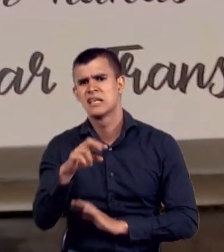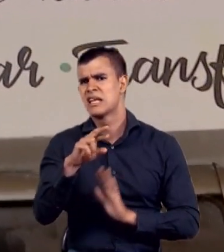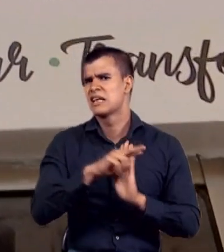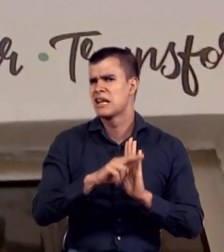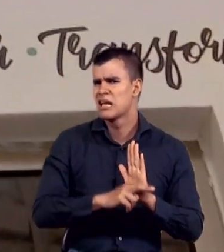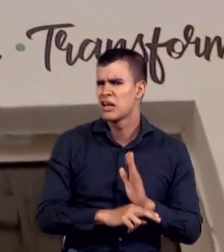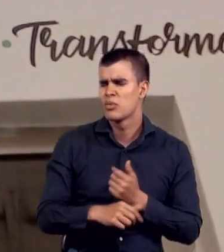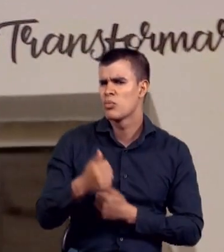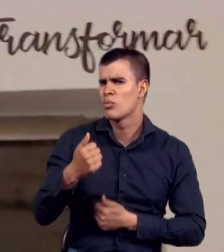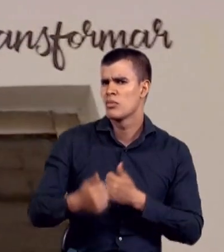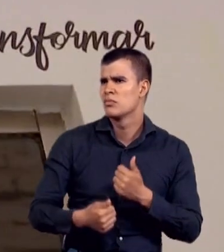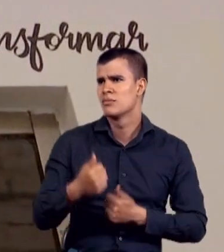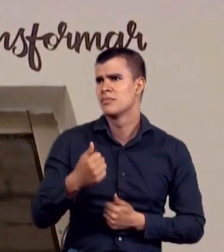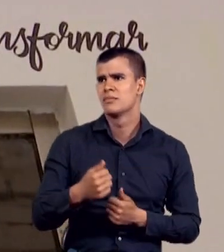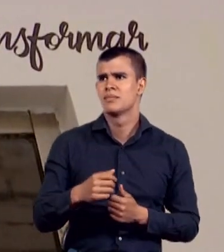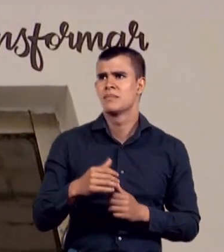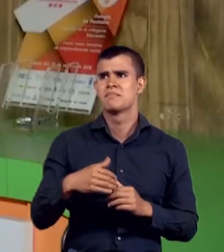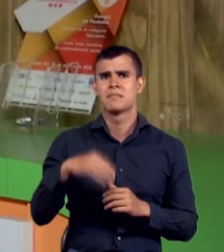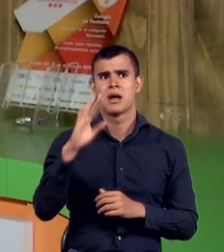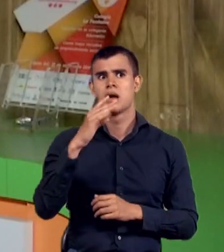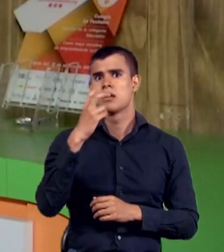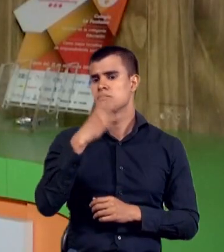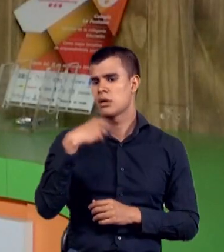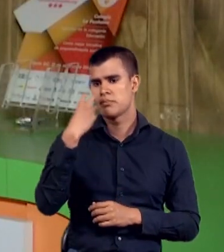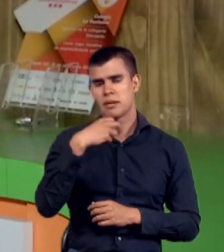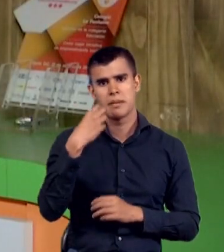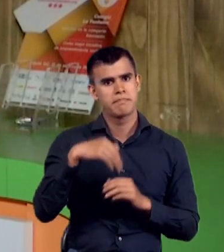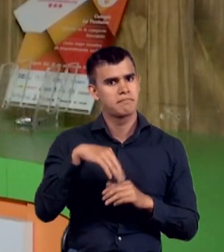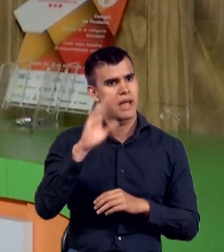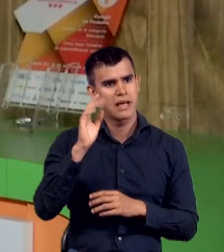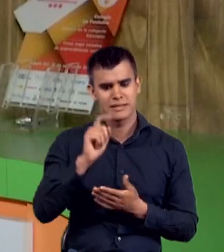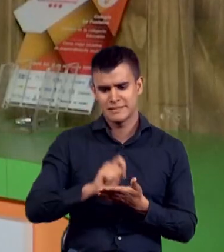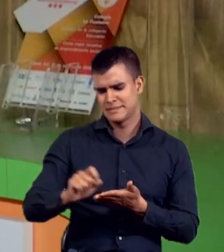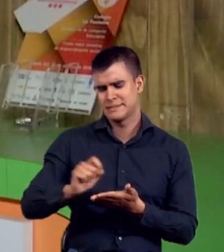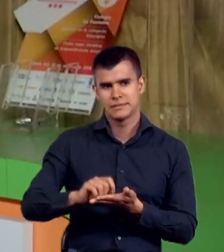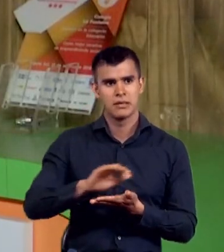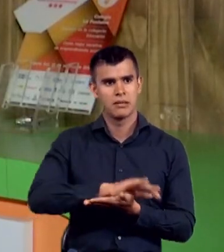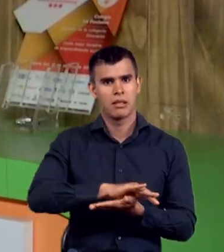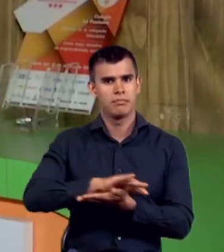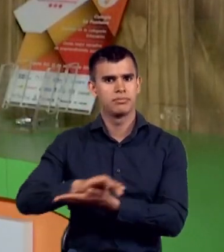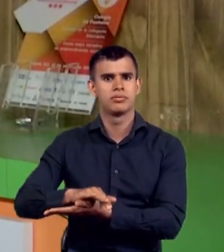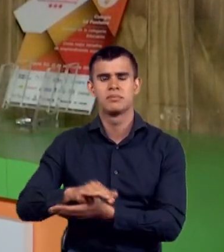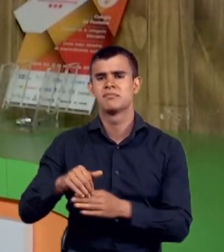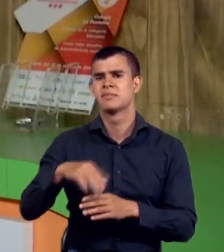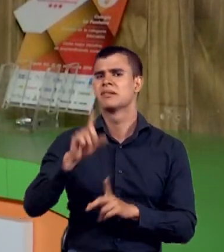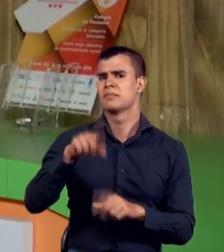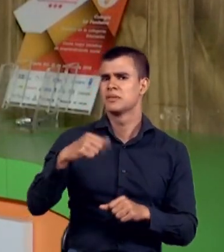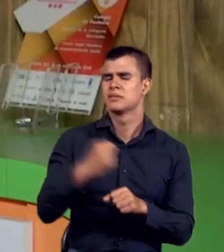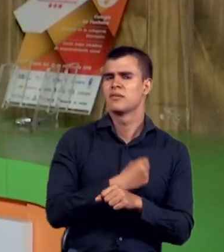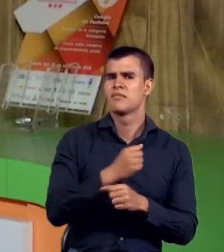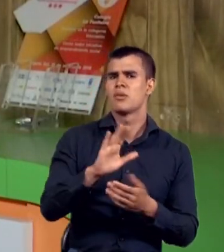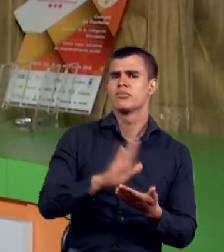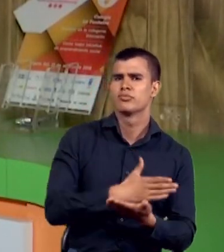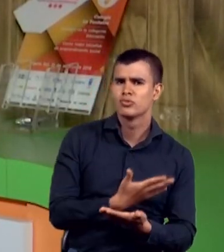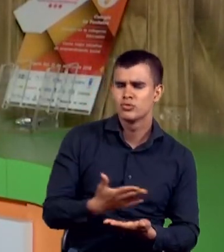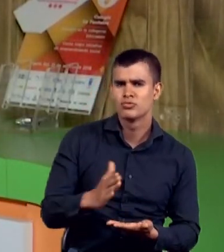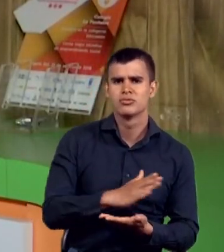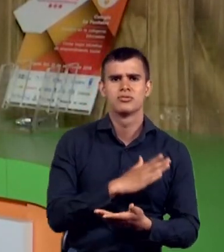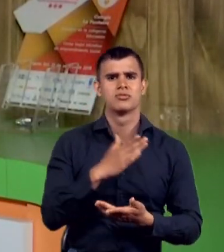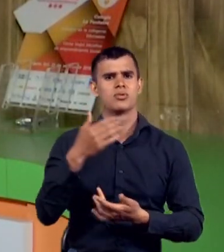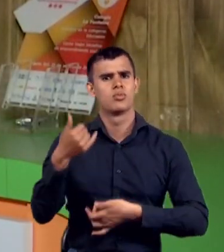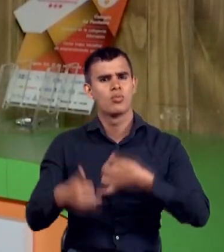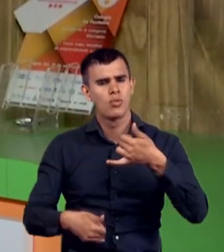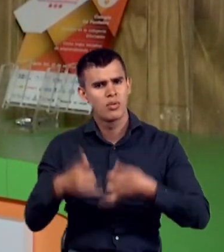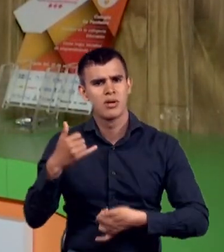reglas gramaticales, hacemos más oral que escrito. Y a través de canciones,